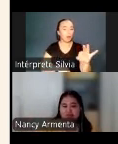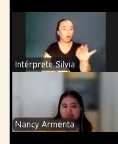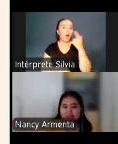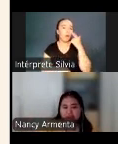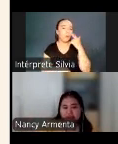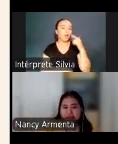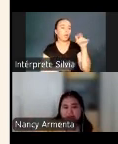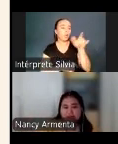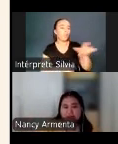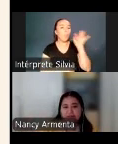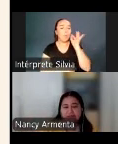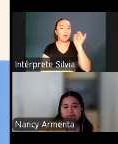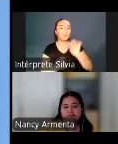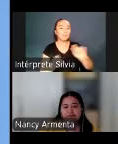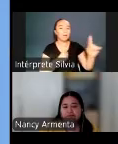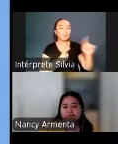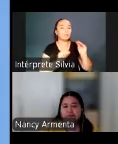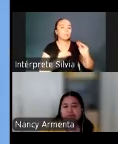mujeres migrantes.